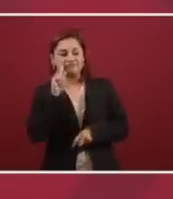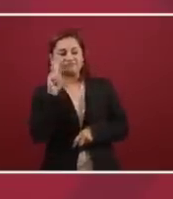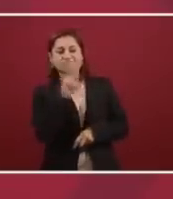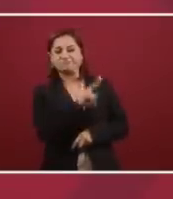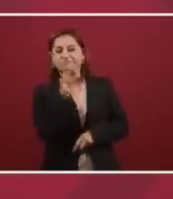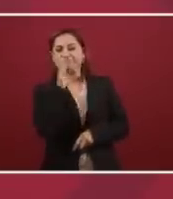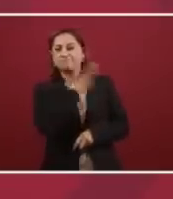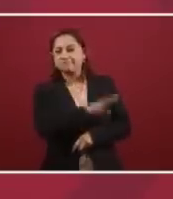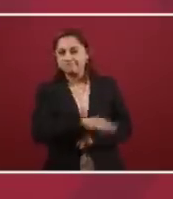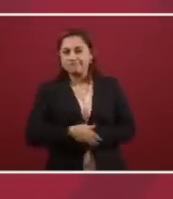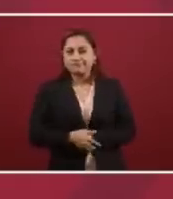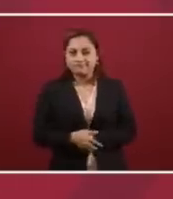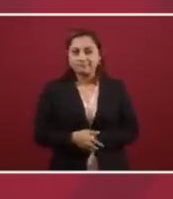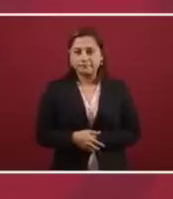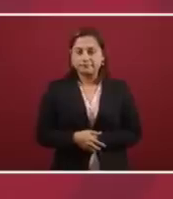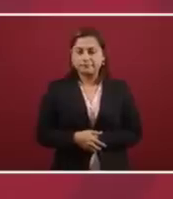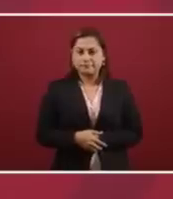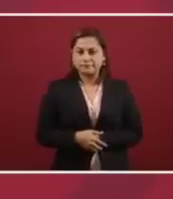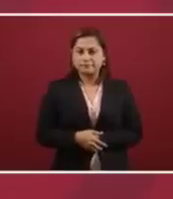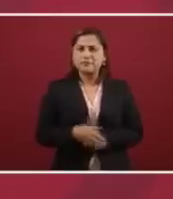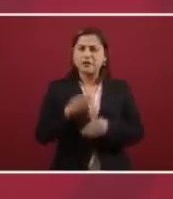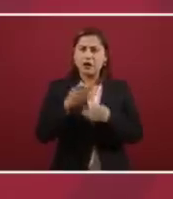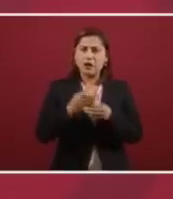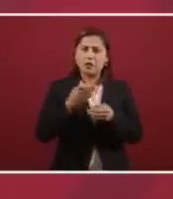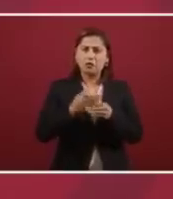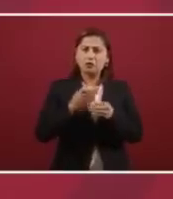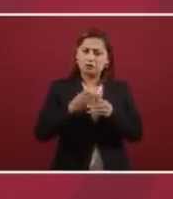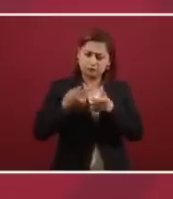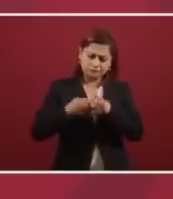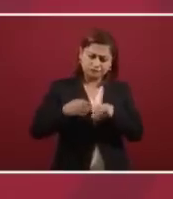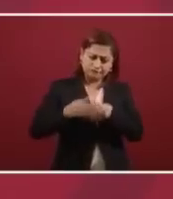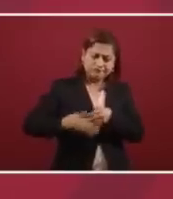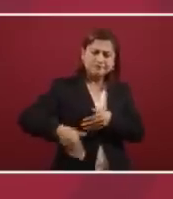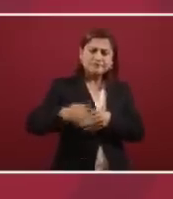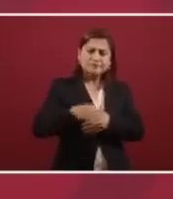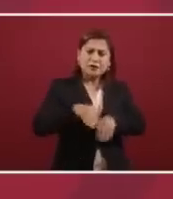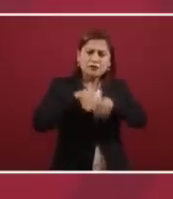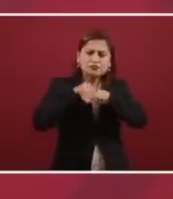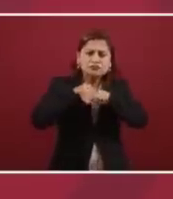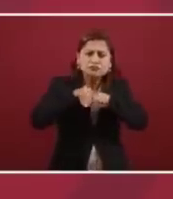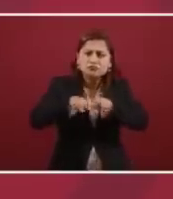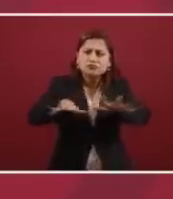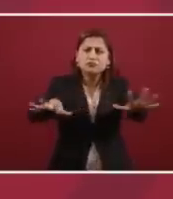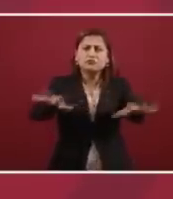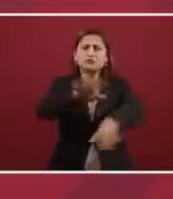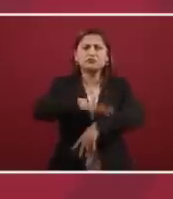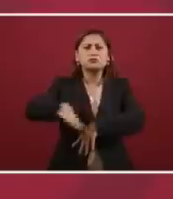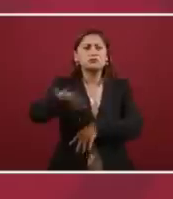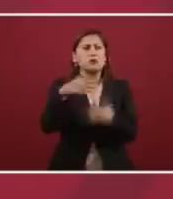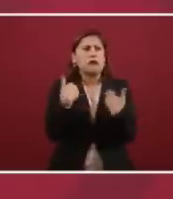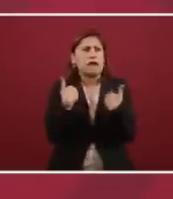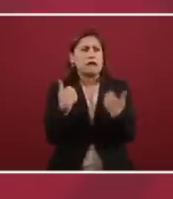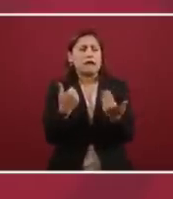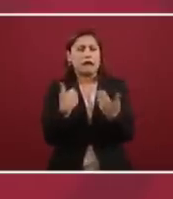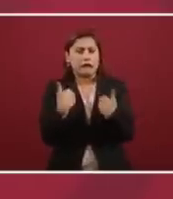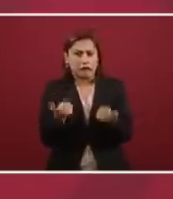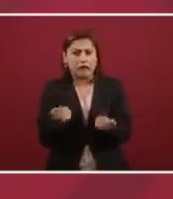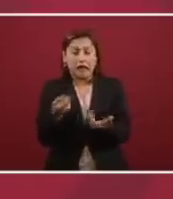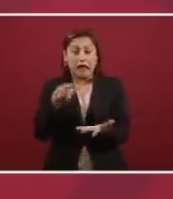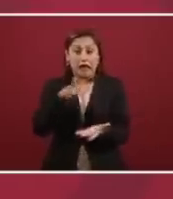va a haber toda una campaña que tiene que ver que se relaciona con esto de la educación formal y si va a haber